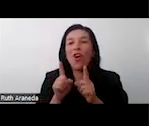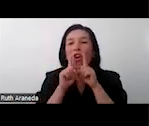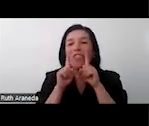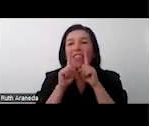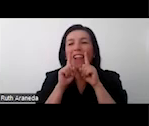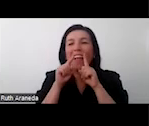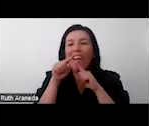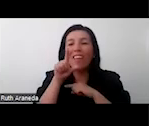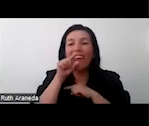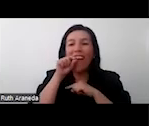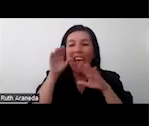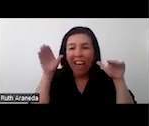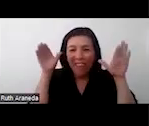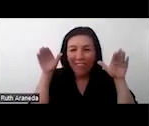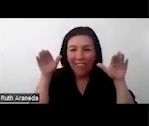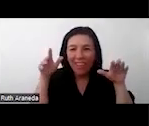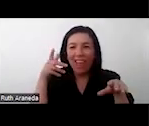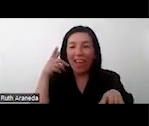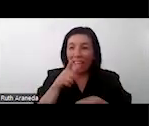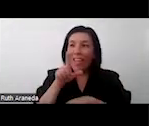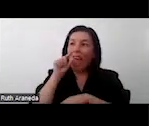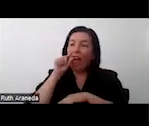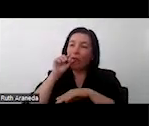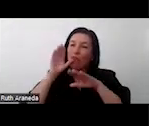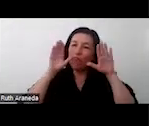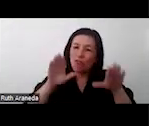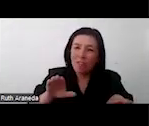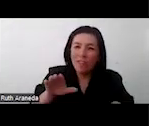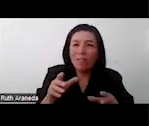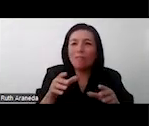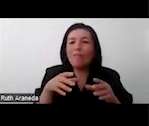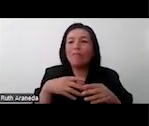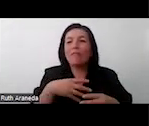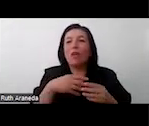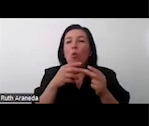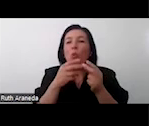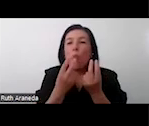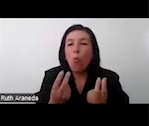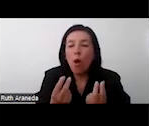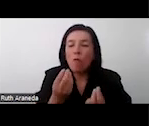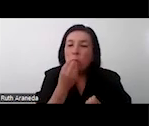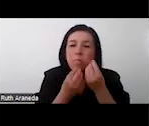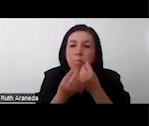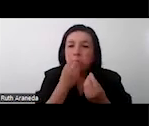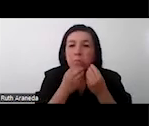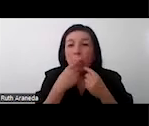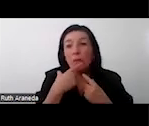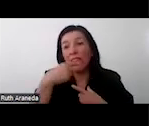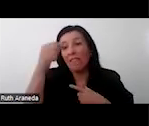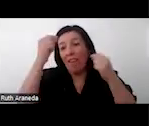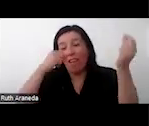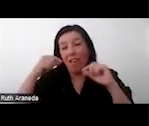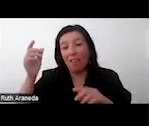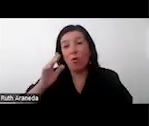aves. Son lugares donde tienen paso las aves, nidifican, se alimentan y muchas veces se van de ahí. O también viven en esos lugares